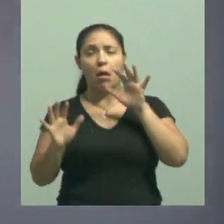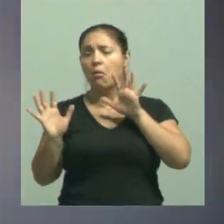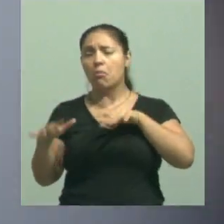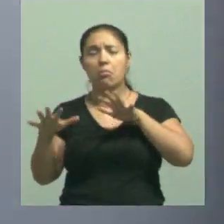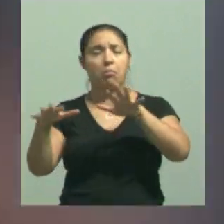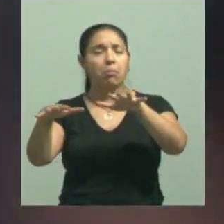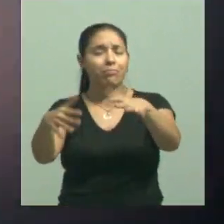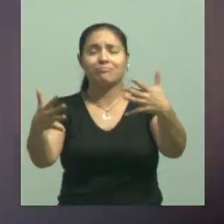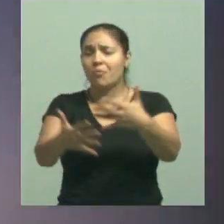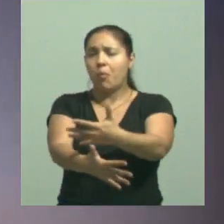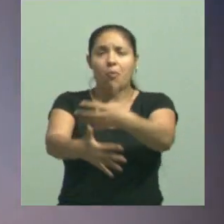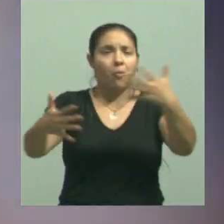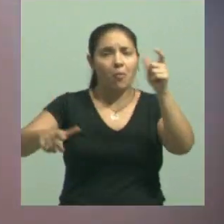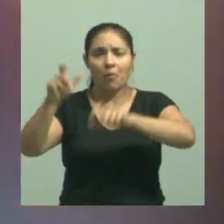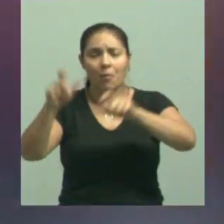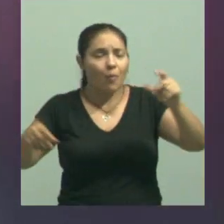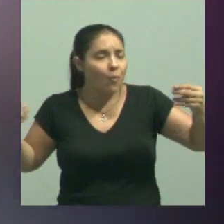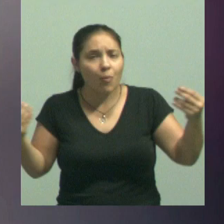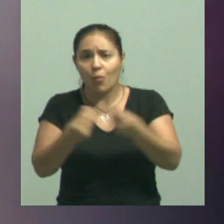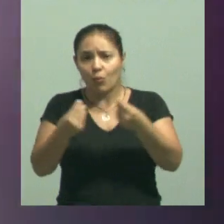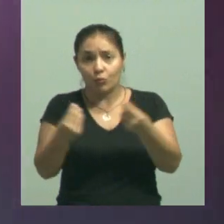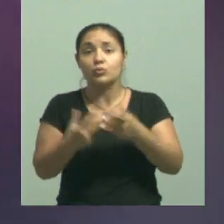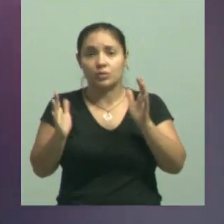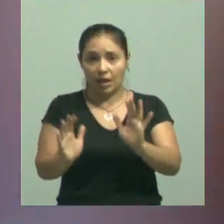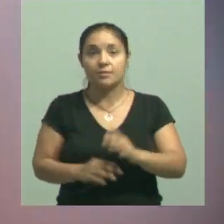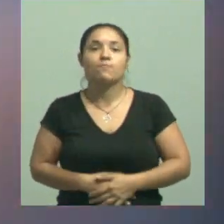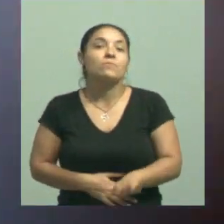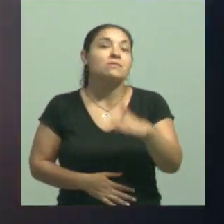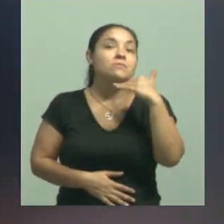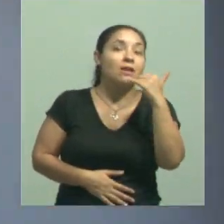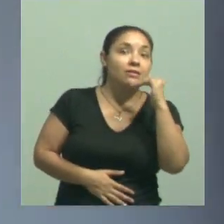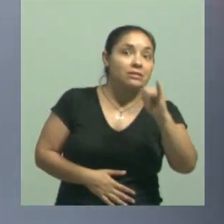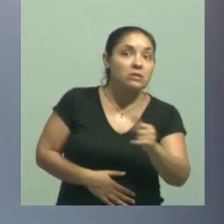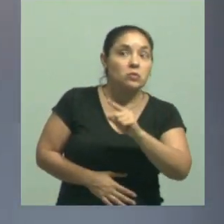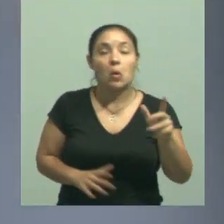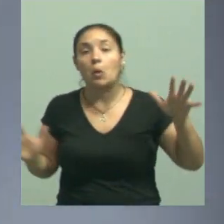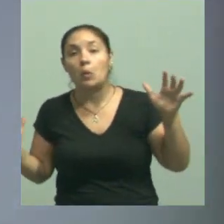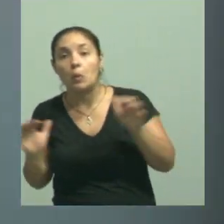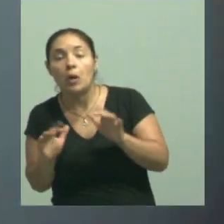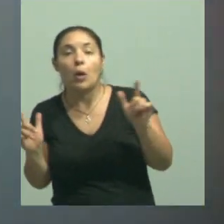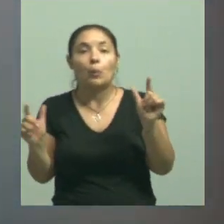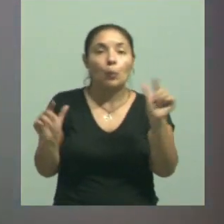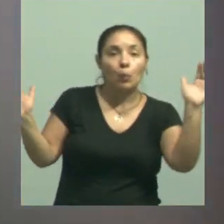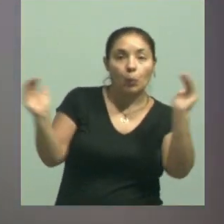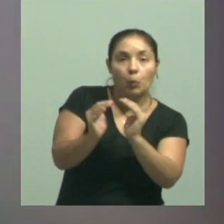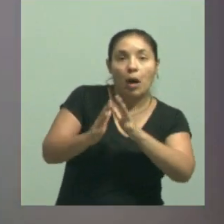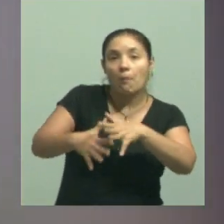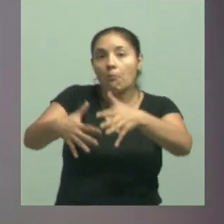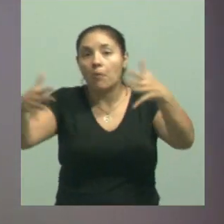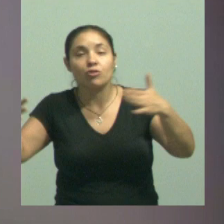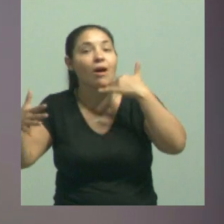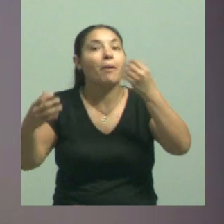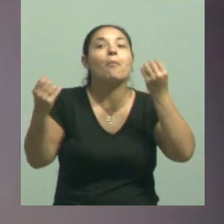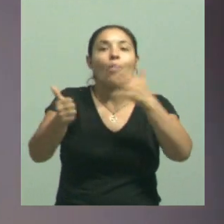una movilización muy convocante que no se sabía si iba a ser así, por el contexto, por si había